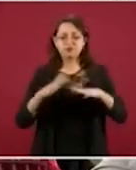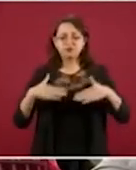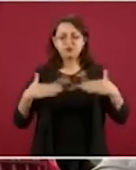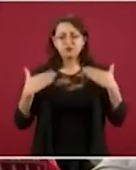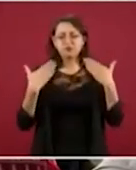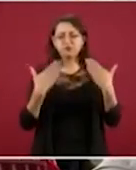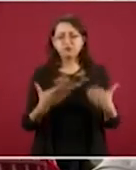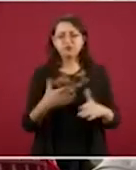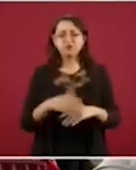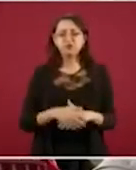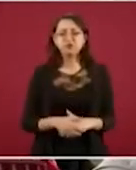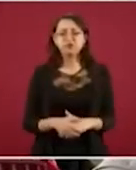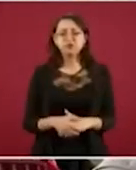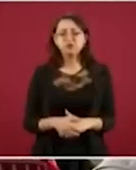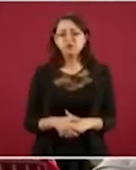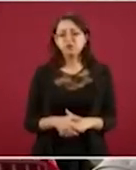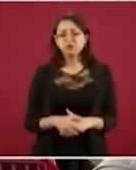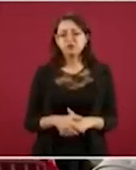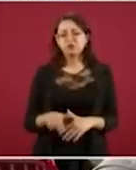y en 20